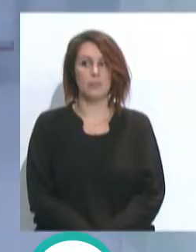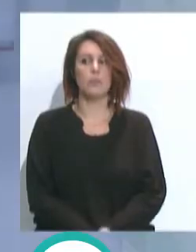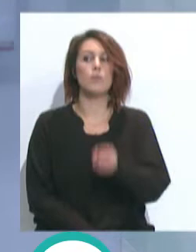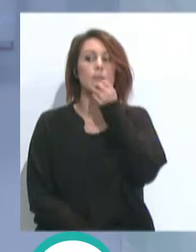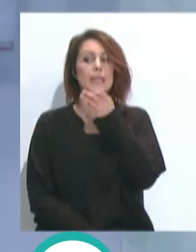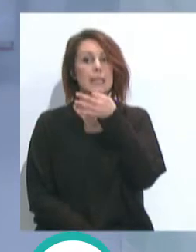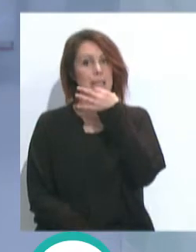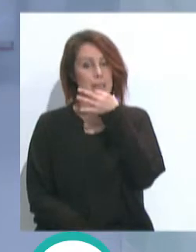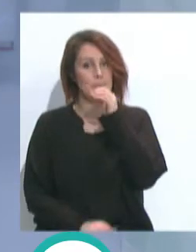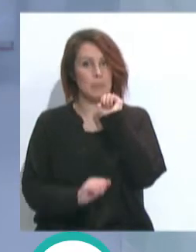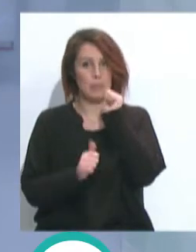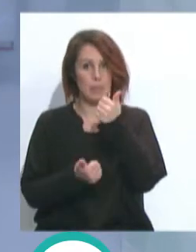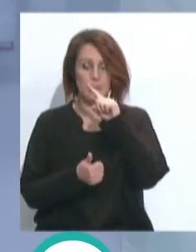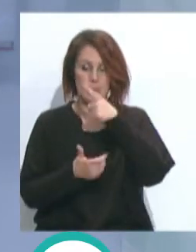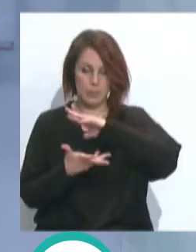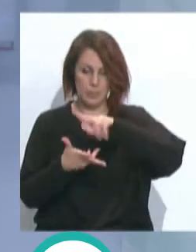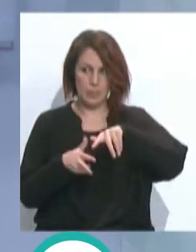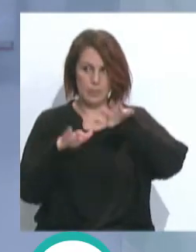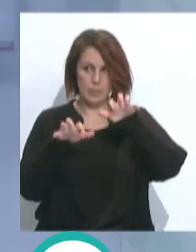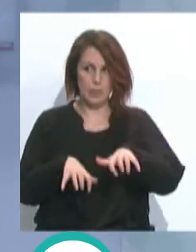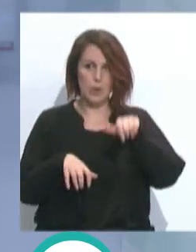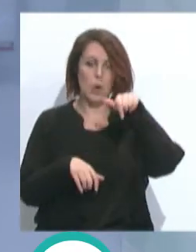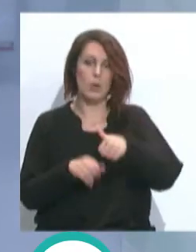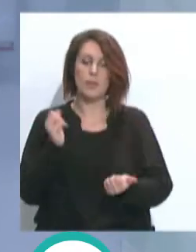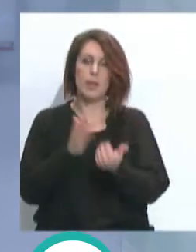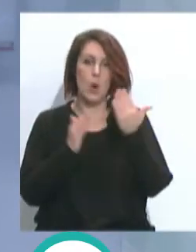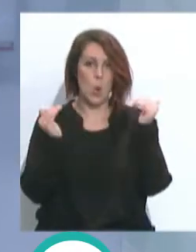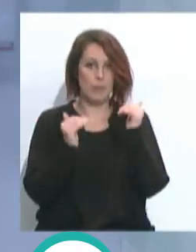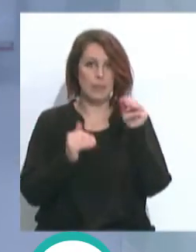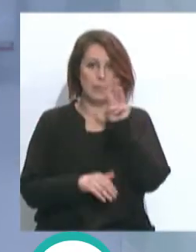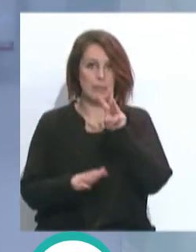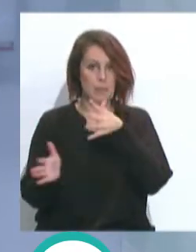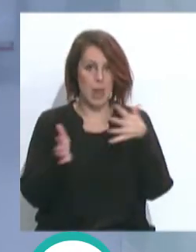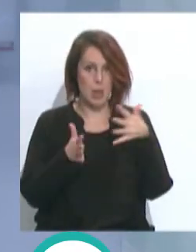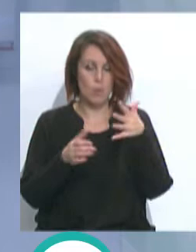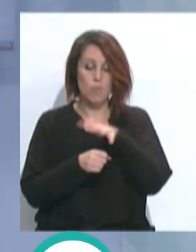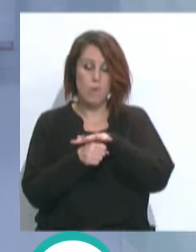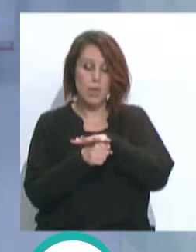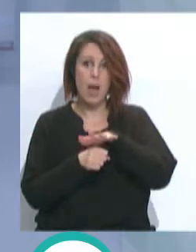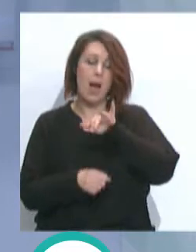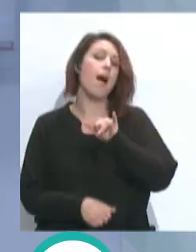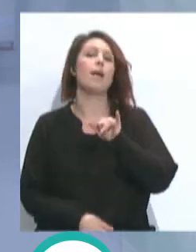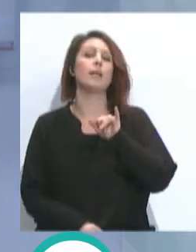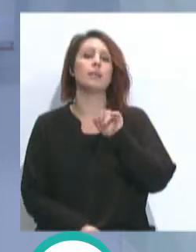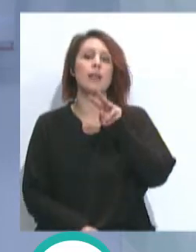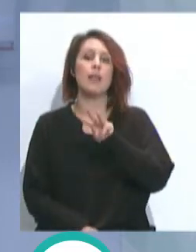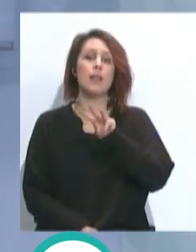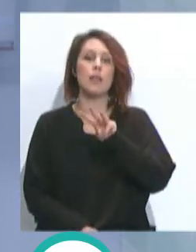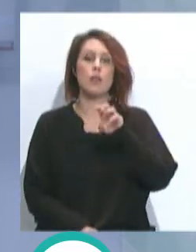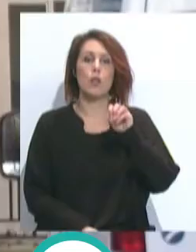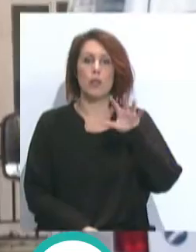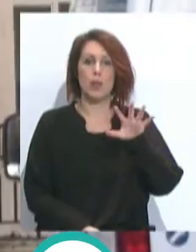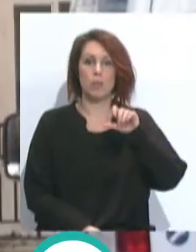Muy buenas tardes, iniciamos la primera edición de Noticias Cádiz en este jueves 3 de marzo. La provincia ha registrado